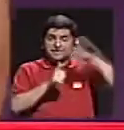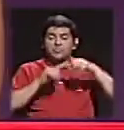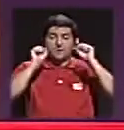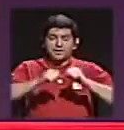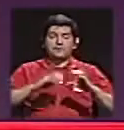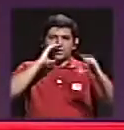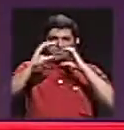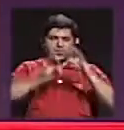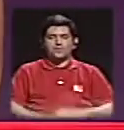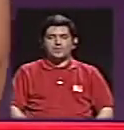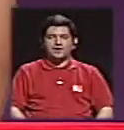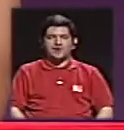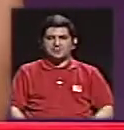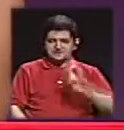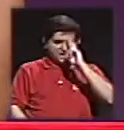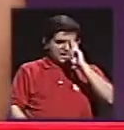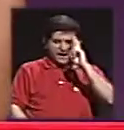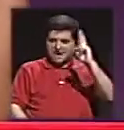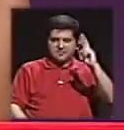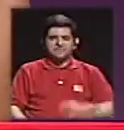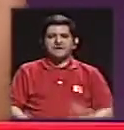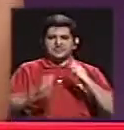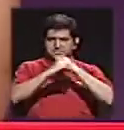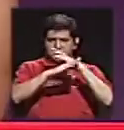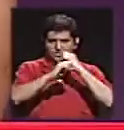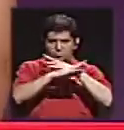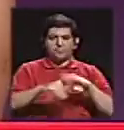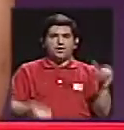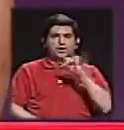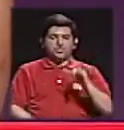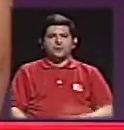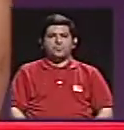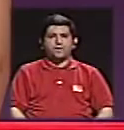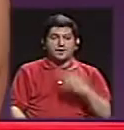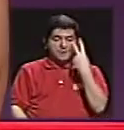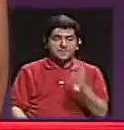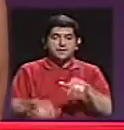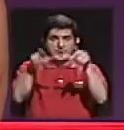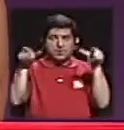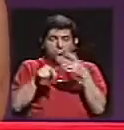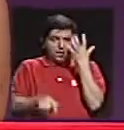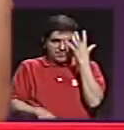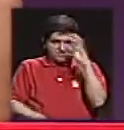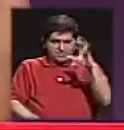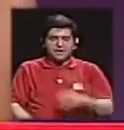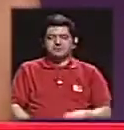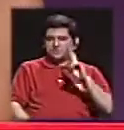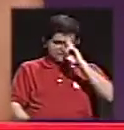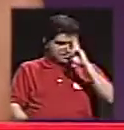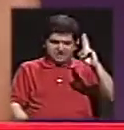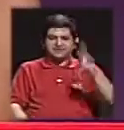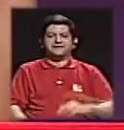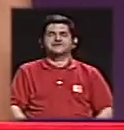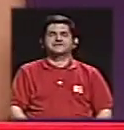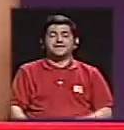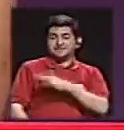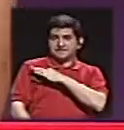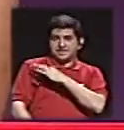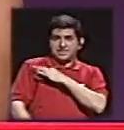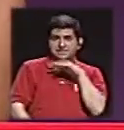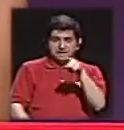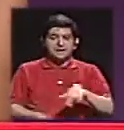puede escribirnos a irreverencias@gmail.com, puede seguirnos mediante nuestra página de Facebook Irreverencias,